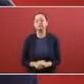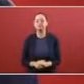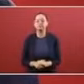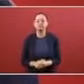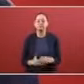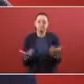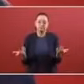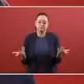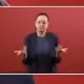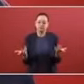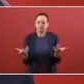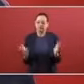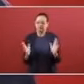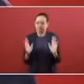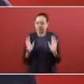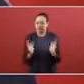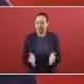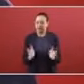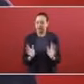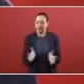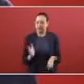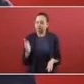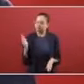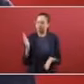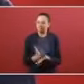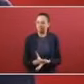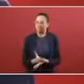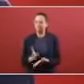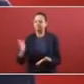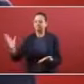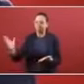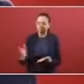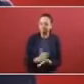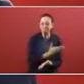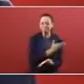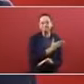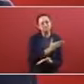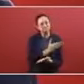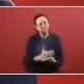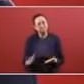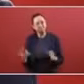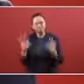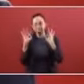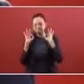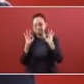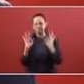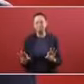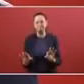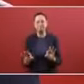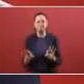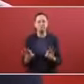Entonces, ya hay esta separación que es sana para todos.